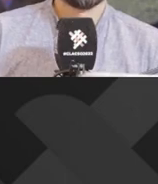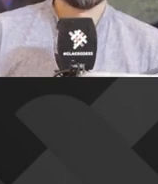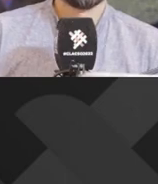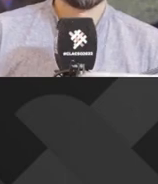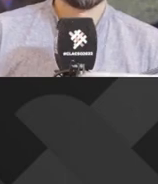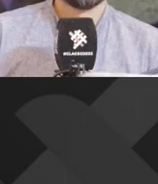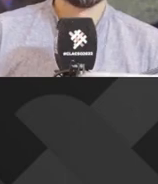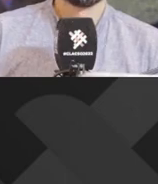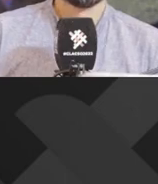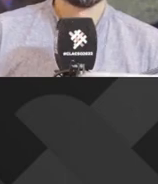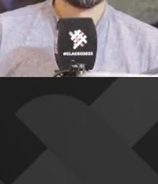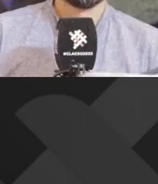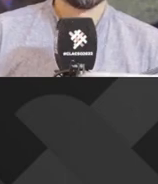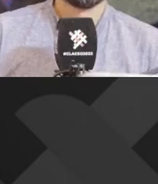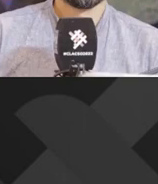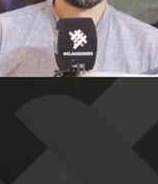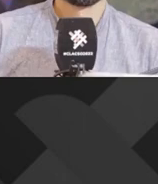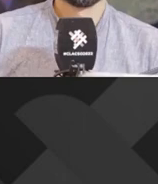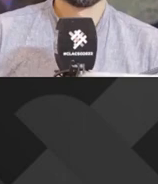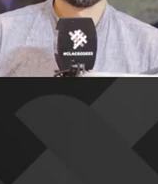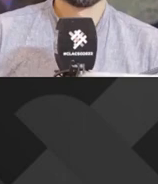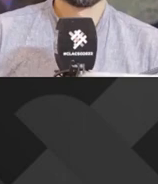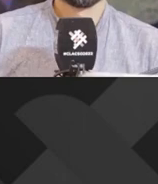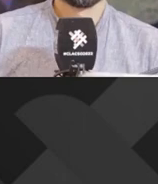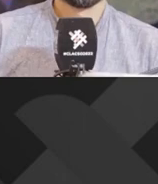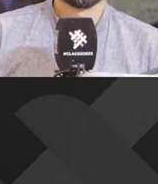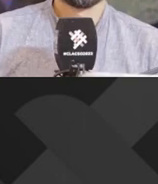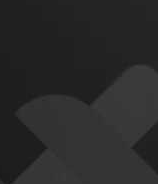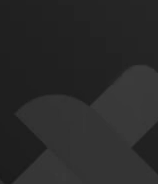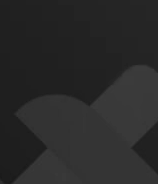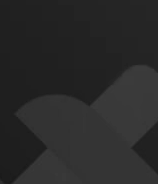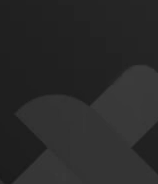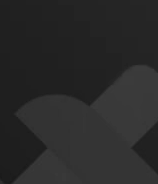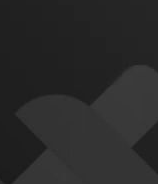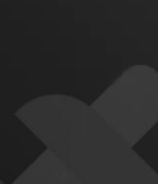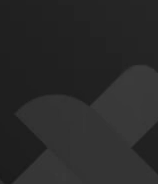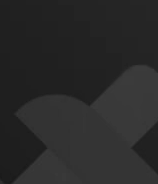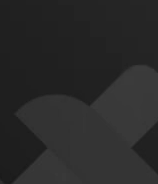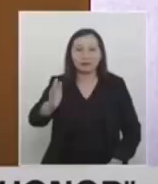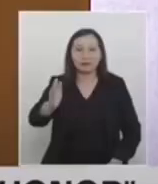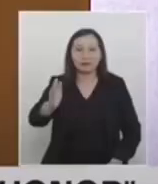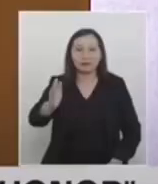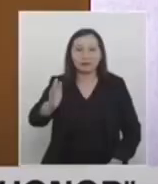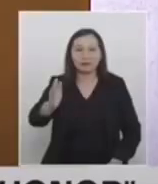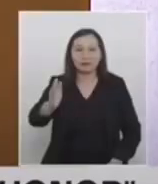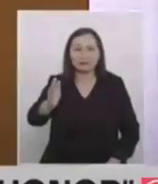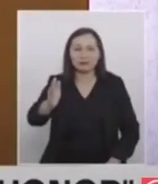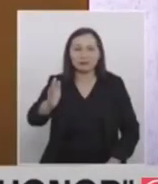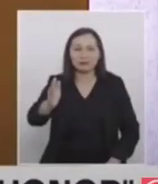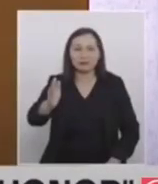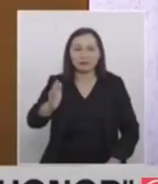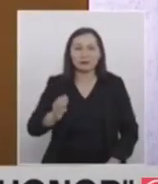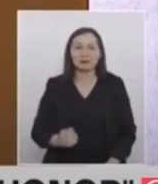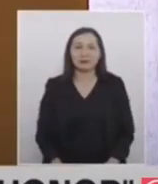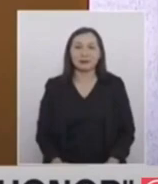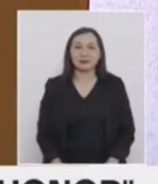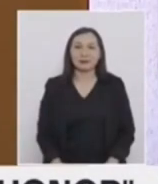pues recién juramentados presidente de chile a ver vemos el bebito